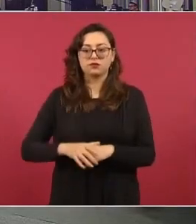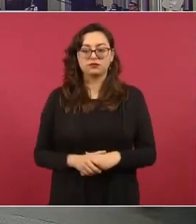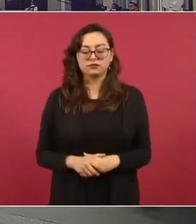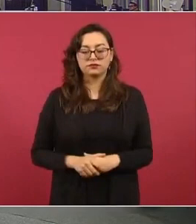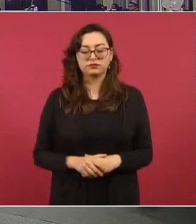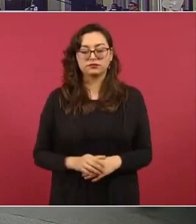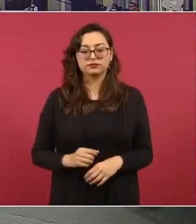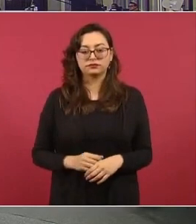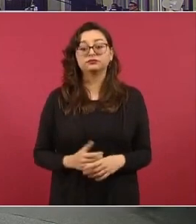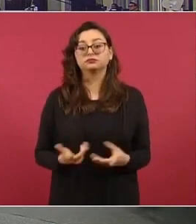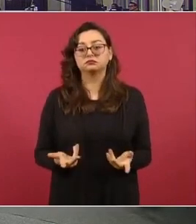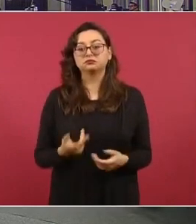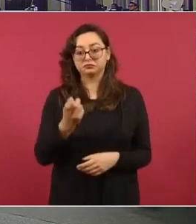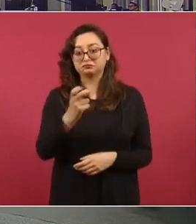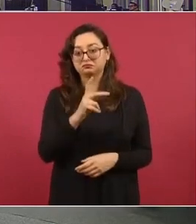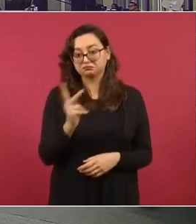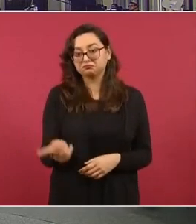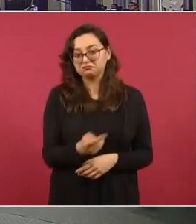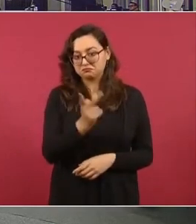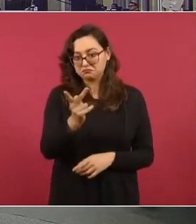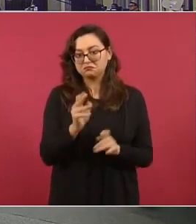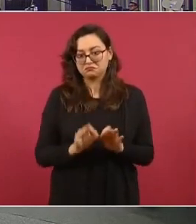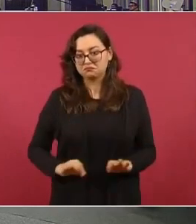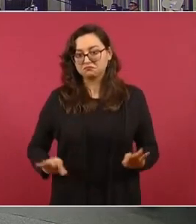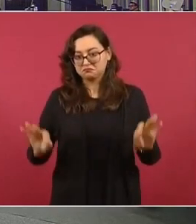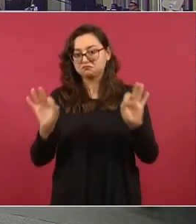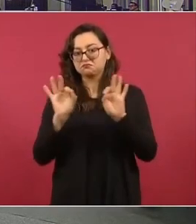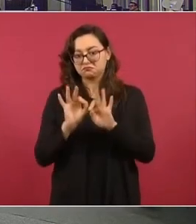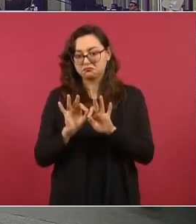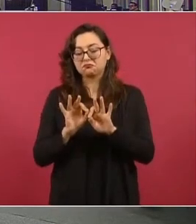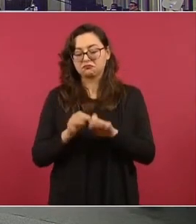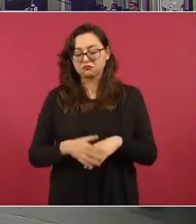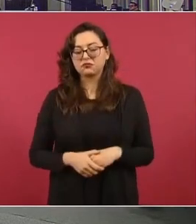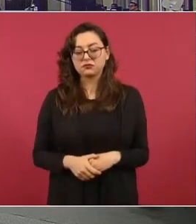pregunta es muy importante, porque